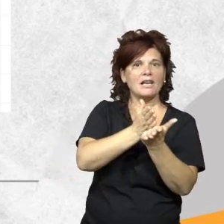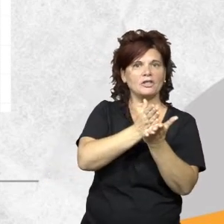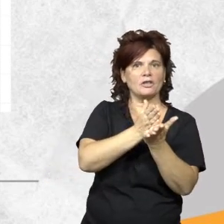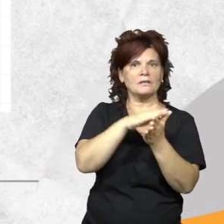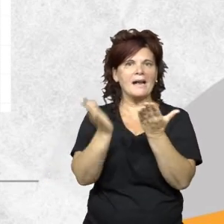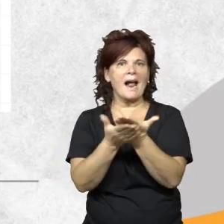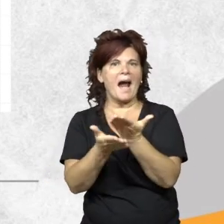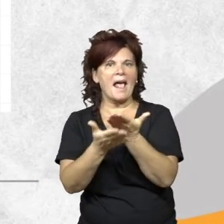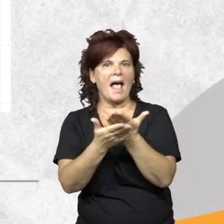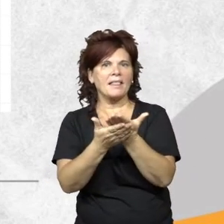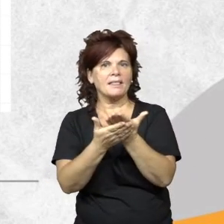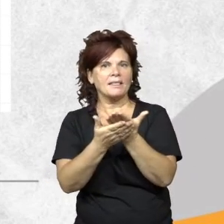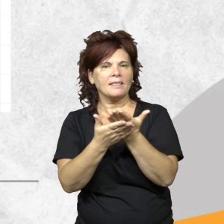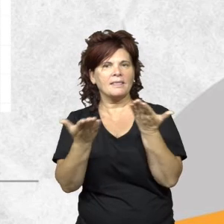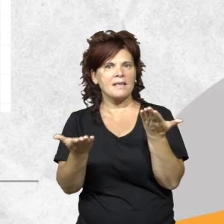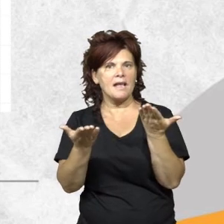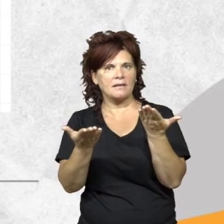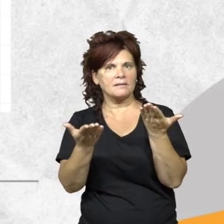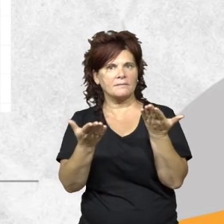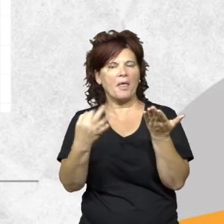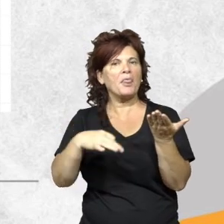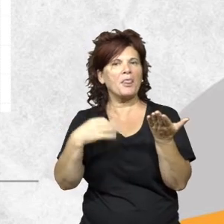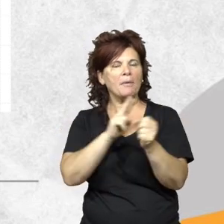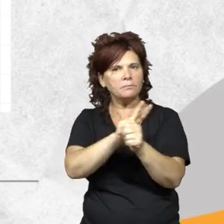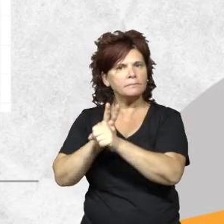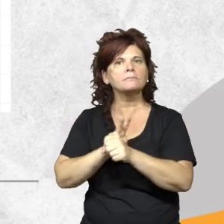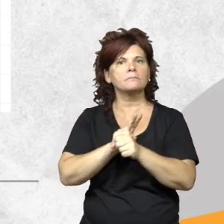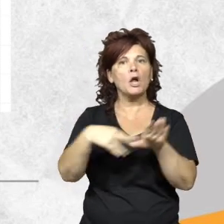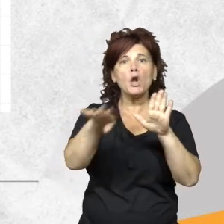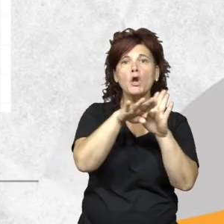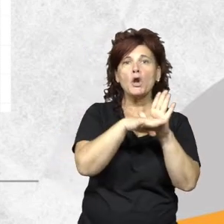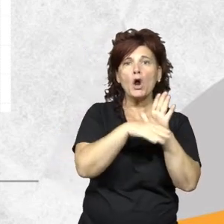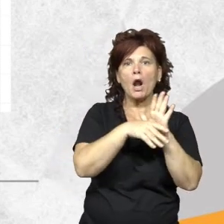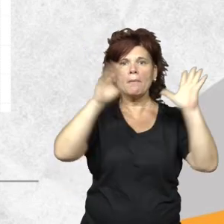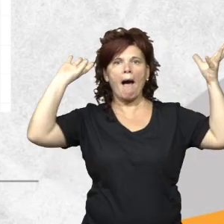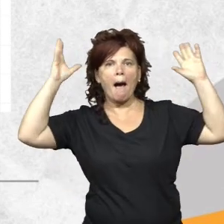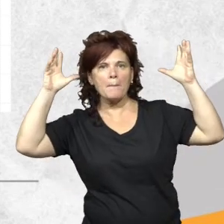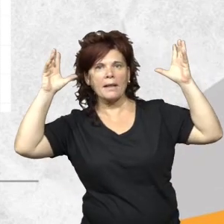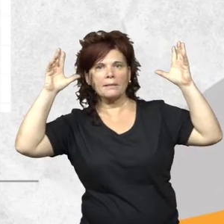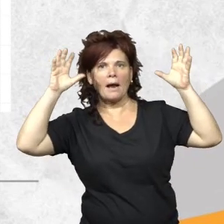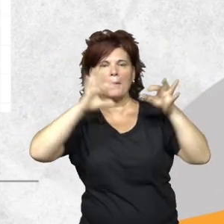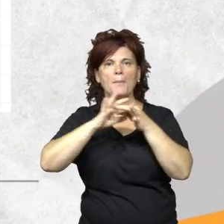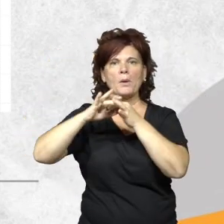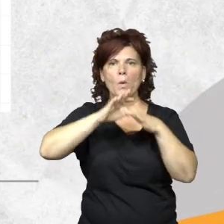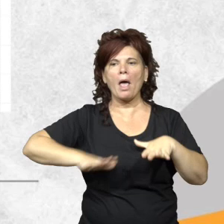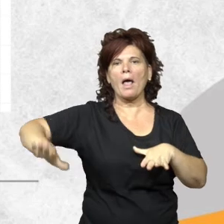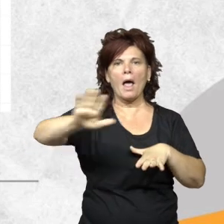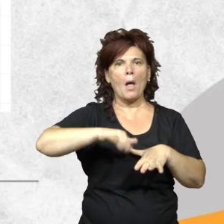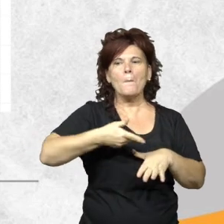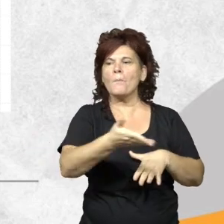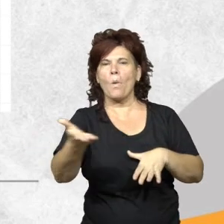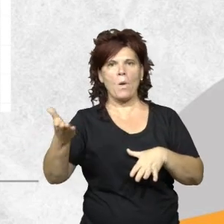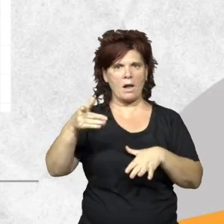y prevalecen sobre la voluntad de las partes. Por eso es que muchas normas ambientales son de orden público. Don Mario lo tenía muy